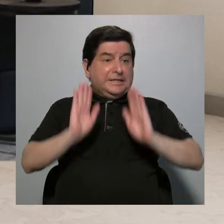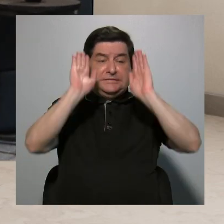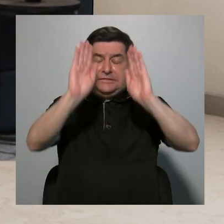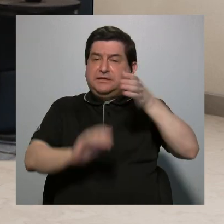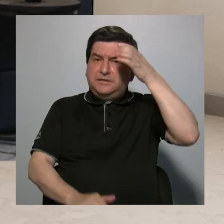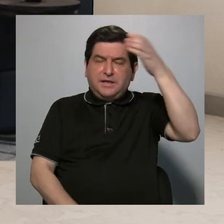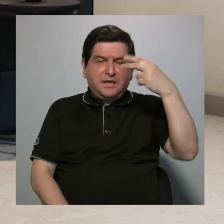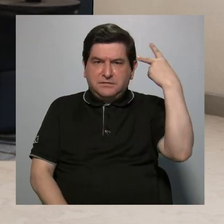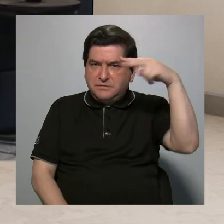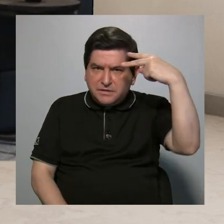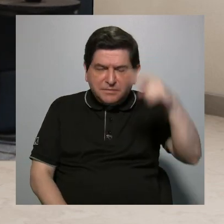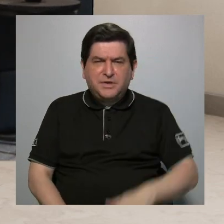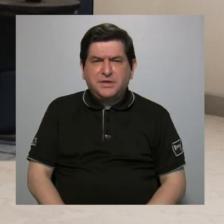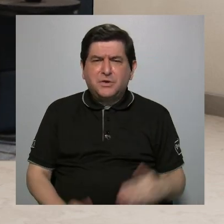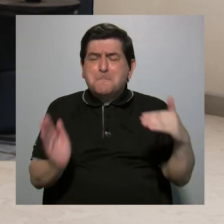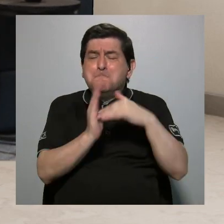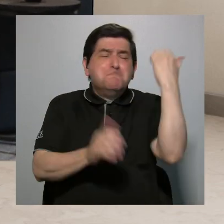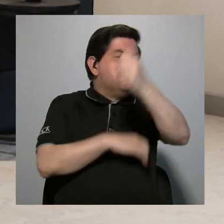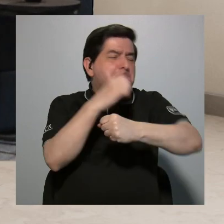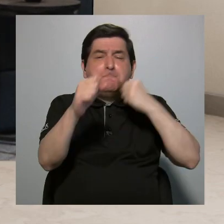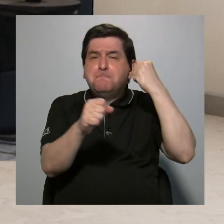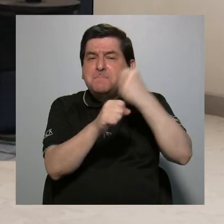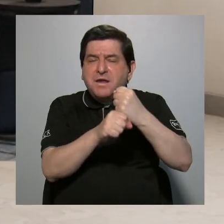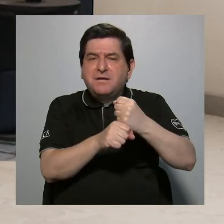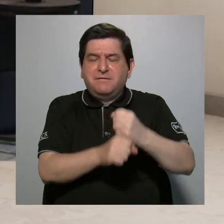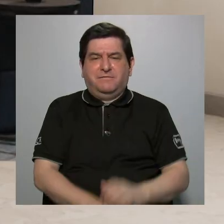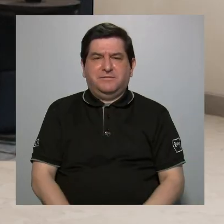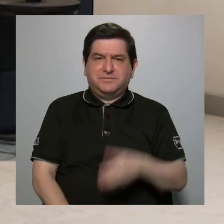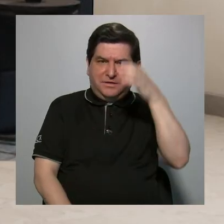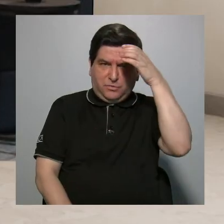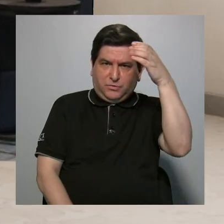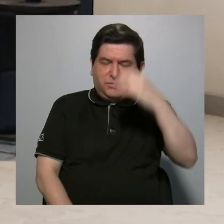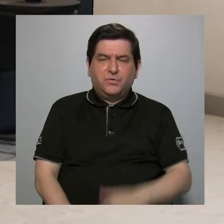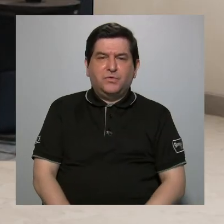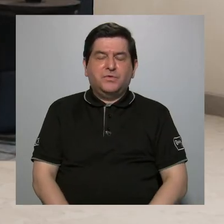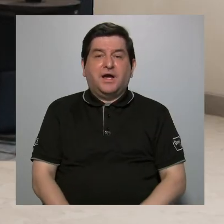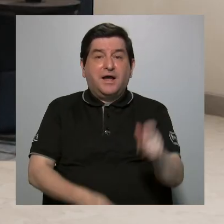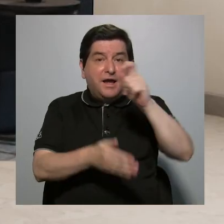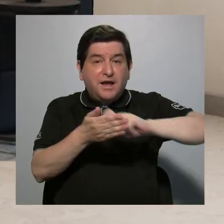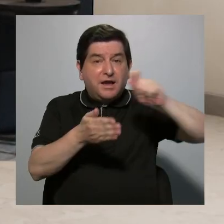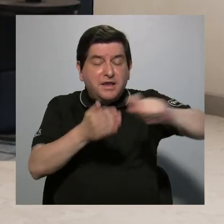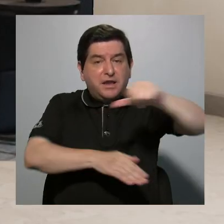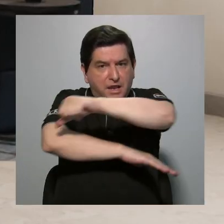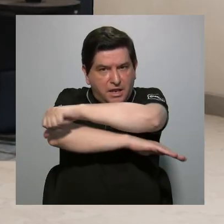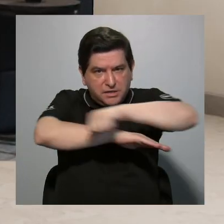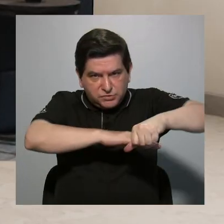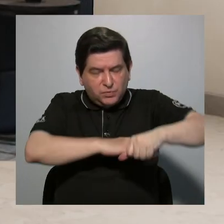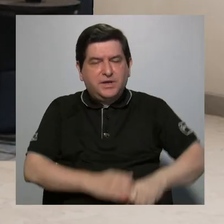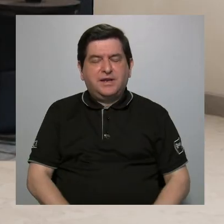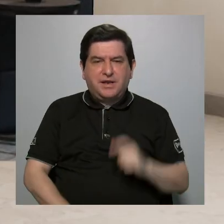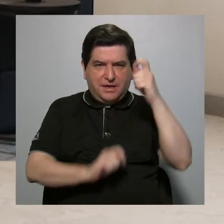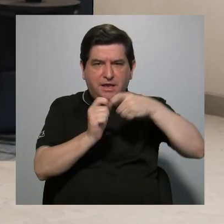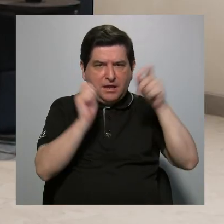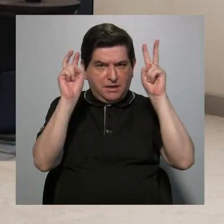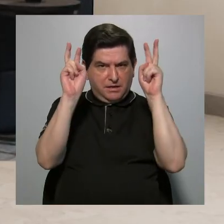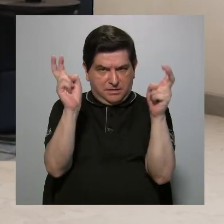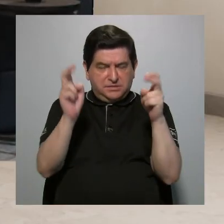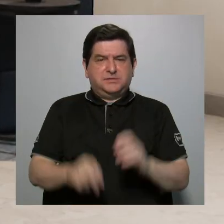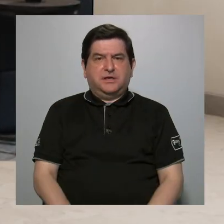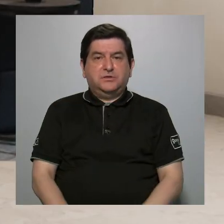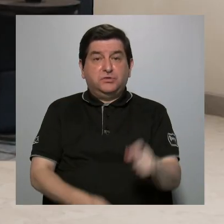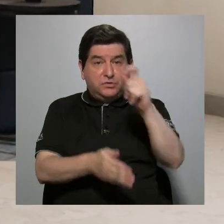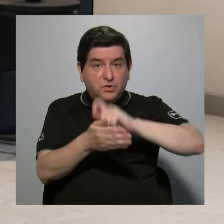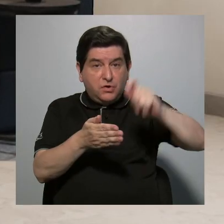extraordinaria, la cultura mexicana milenaria. Y las escuelas de arquitectura, ya volviendo al tema propiamente,